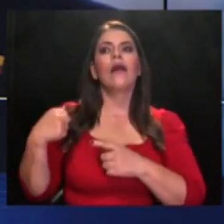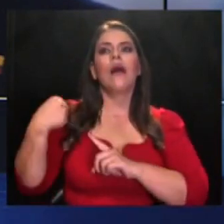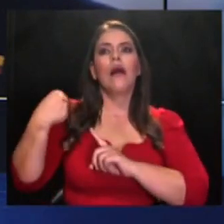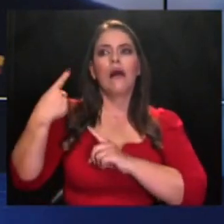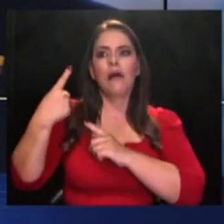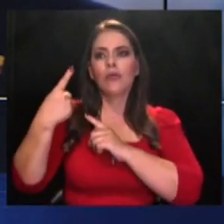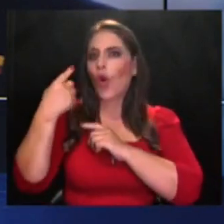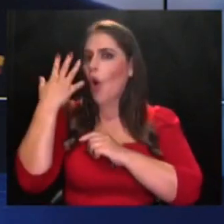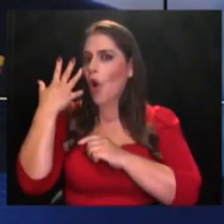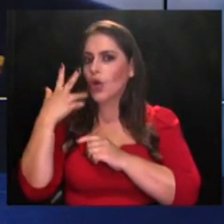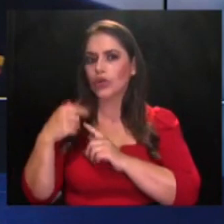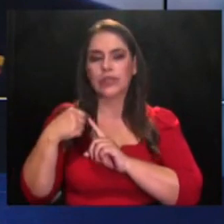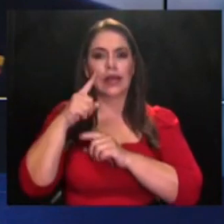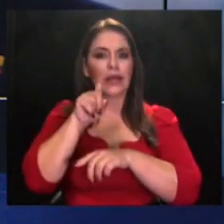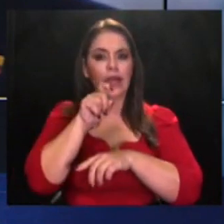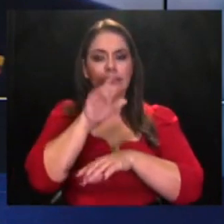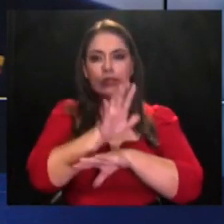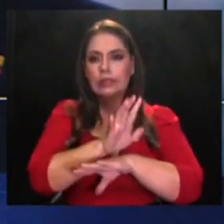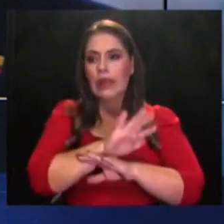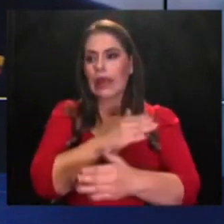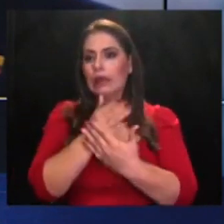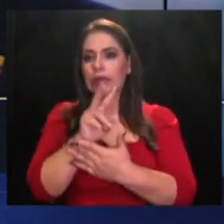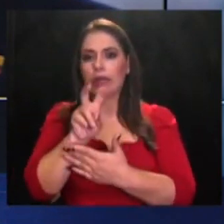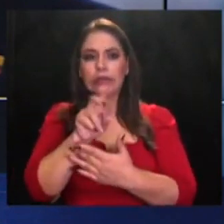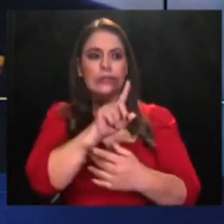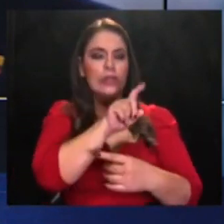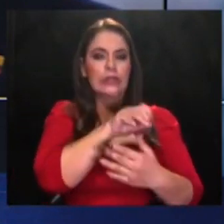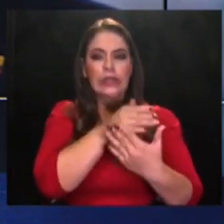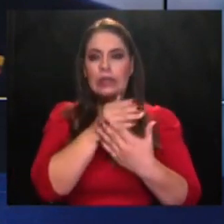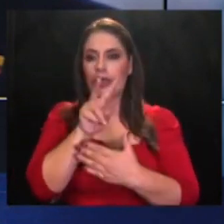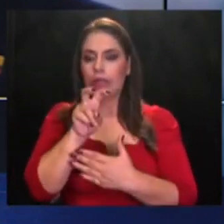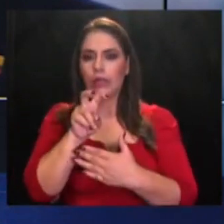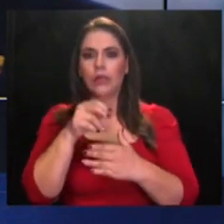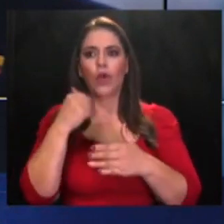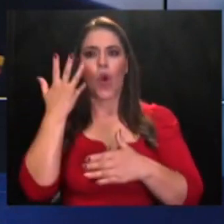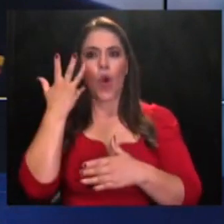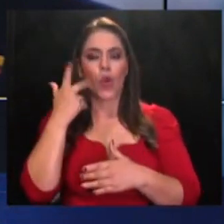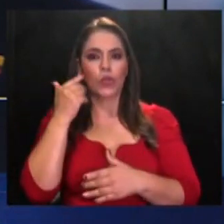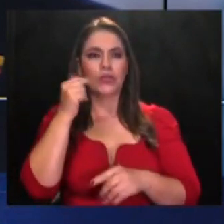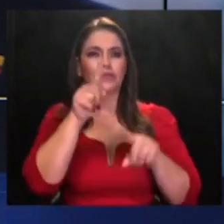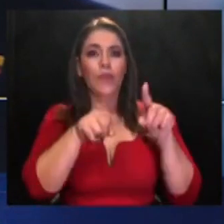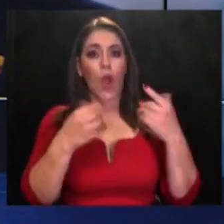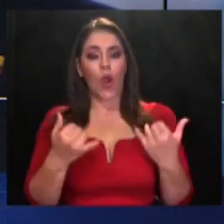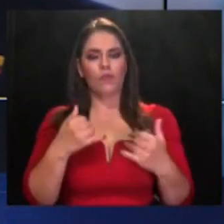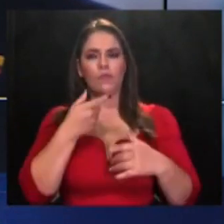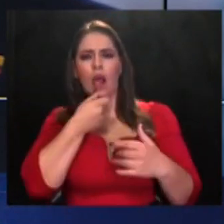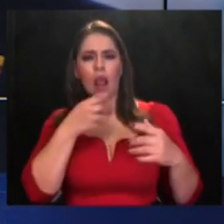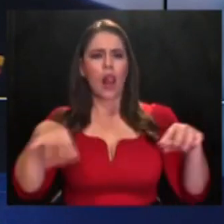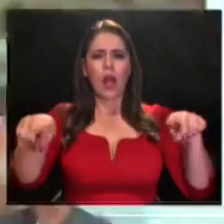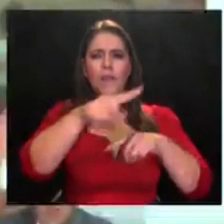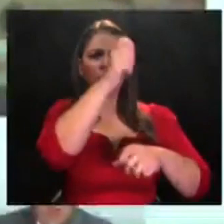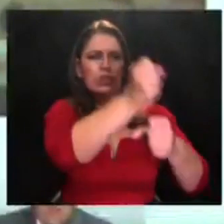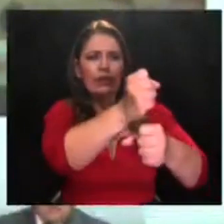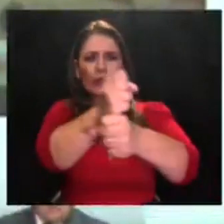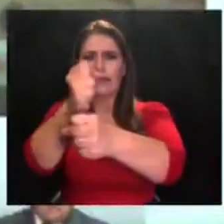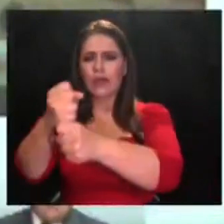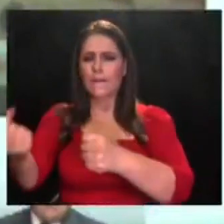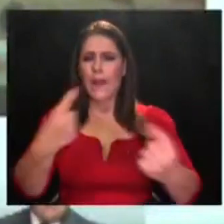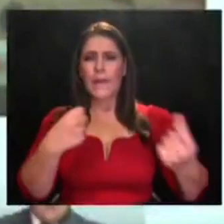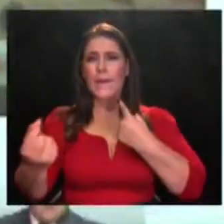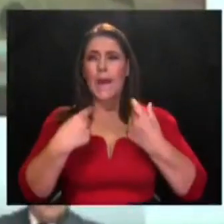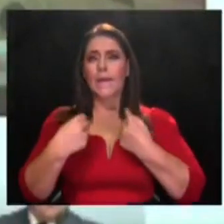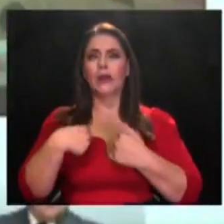y Acción. La cita de hoy estuvo dedicada a resolver dudas de los trabajadores en todo el país. Este caso en el